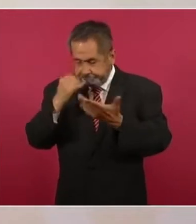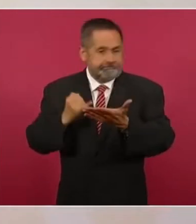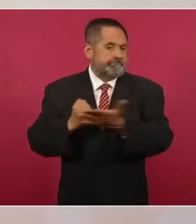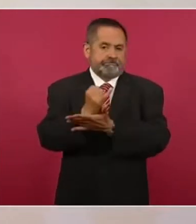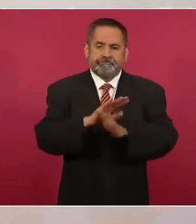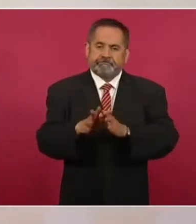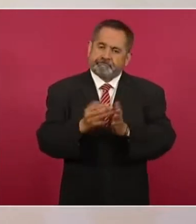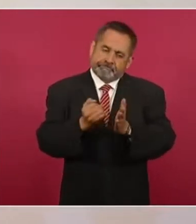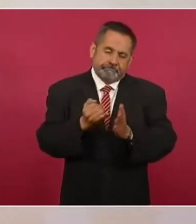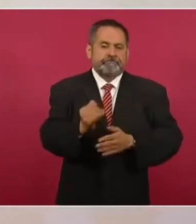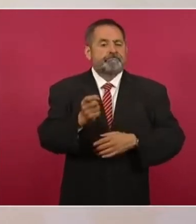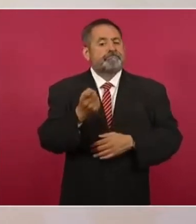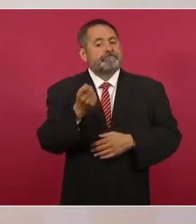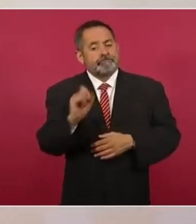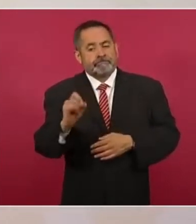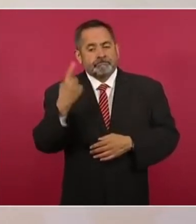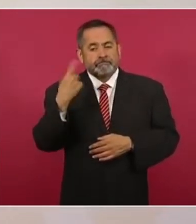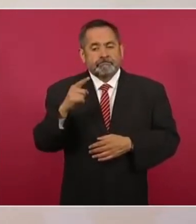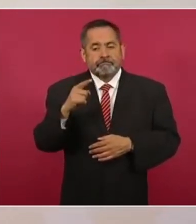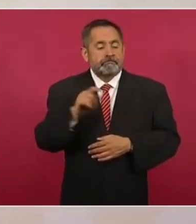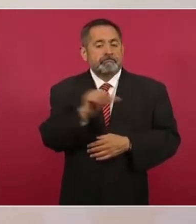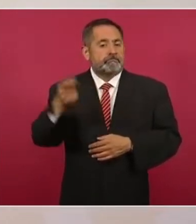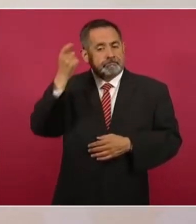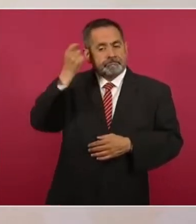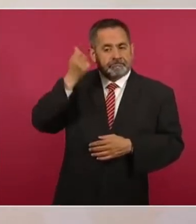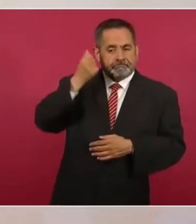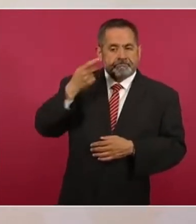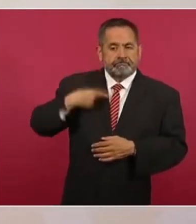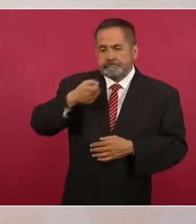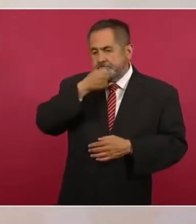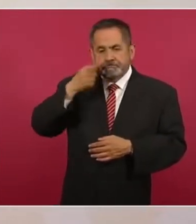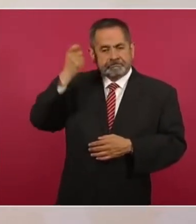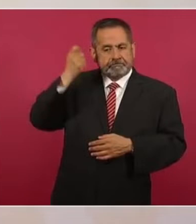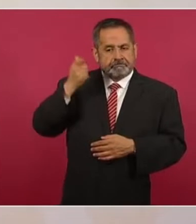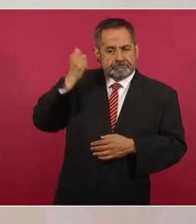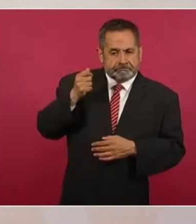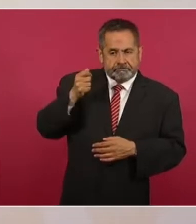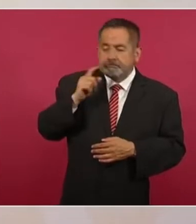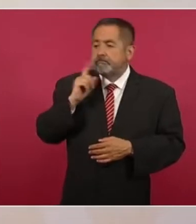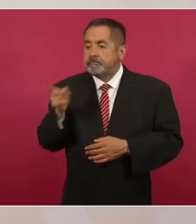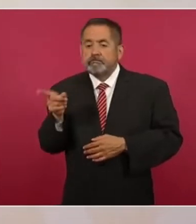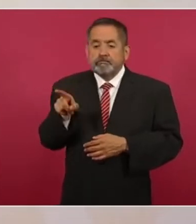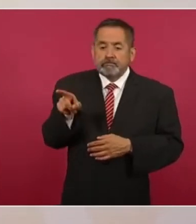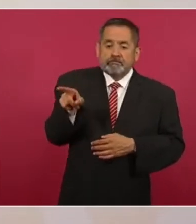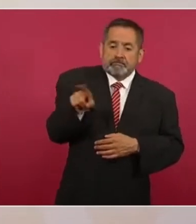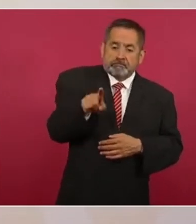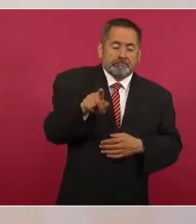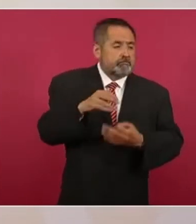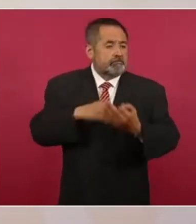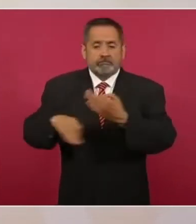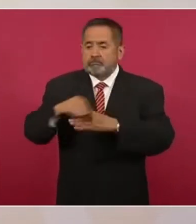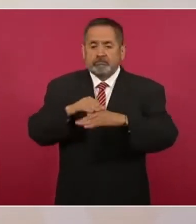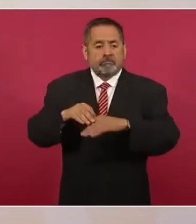Para que no solo a pensionados, jubilados, sino a todos los mayores